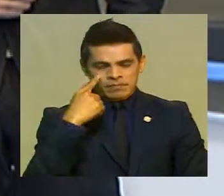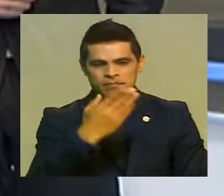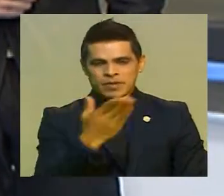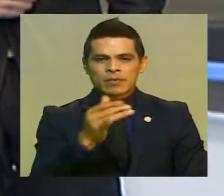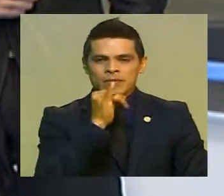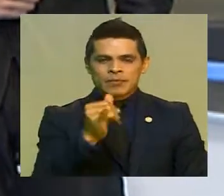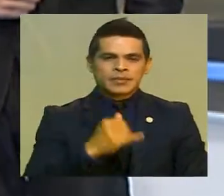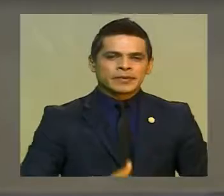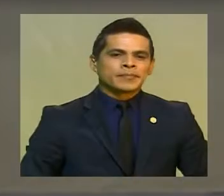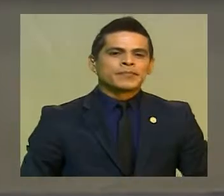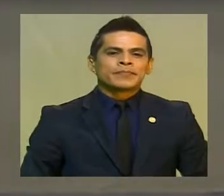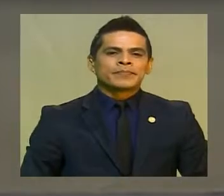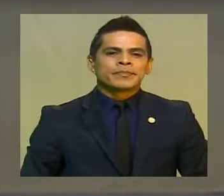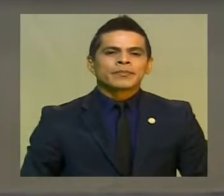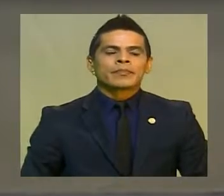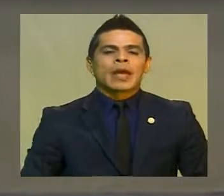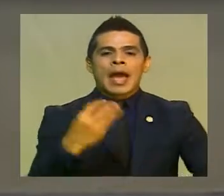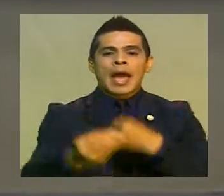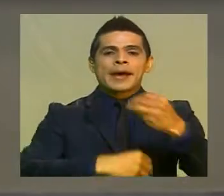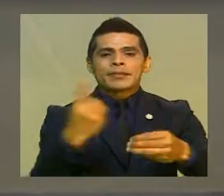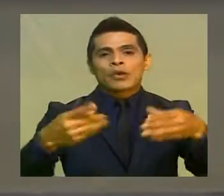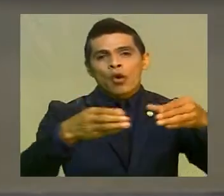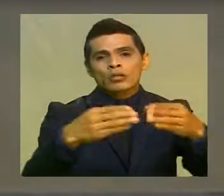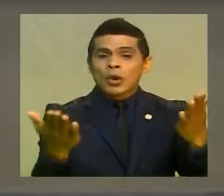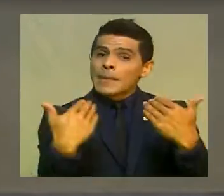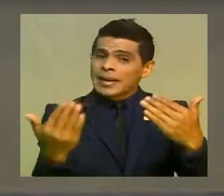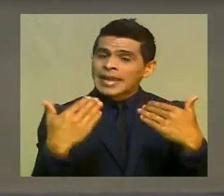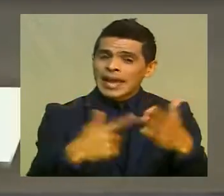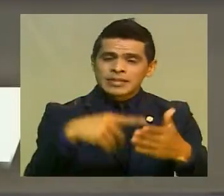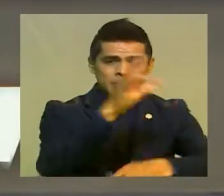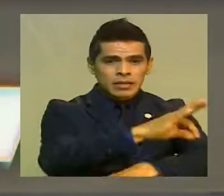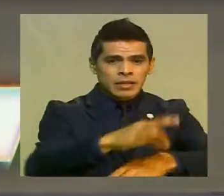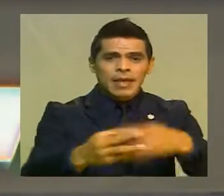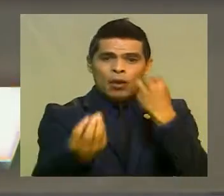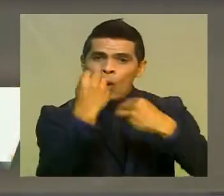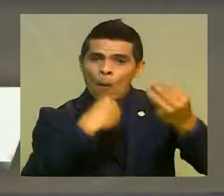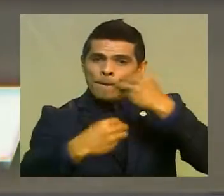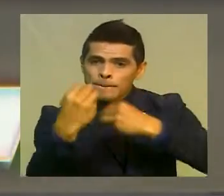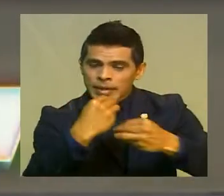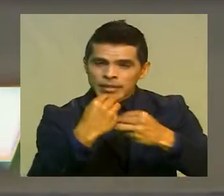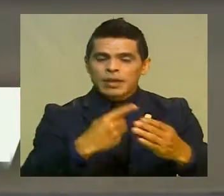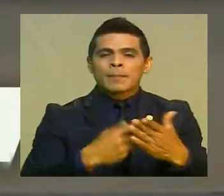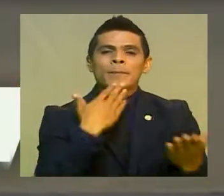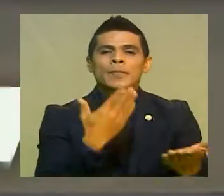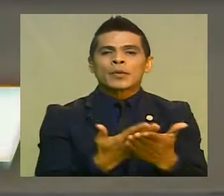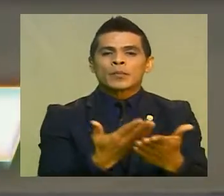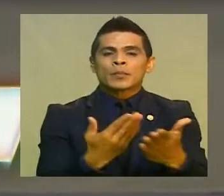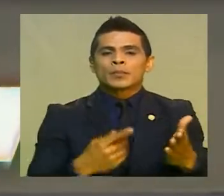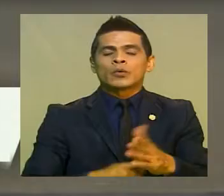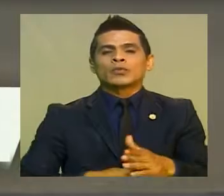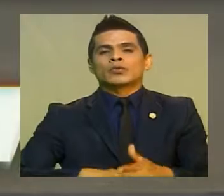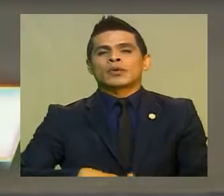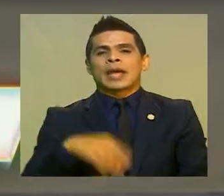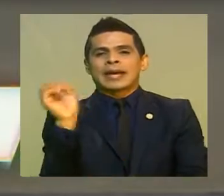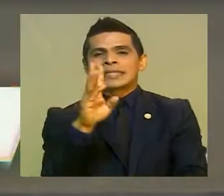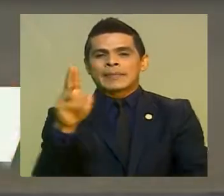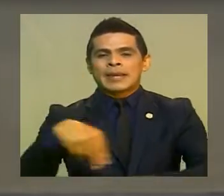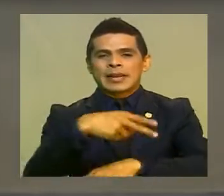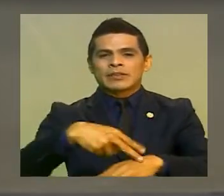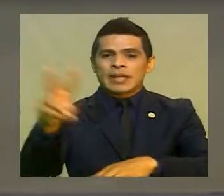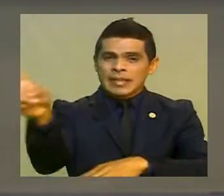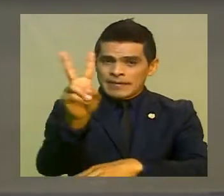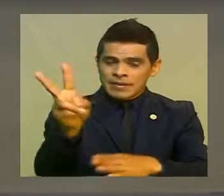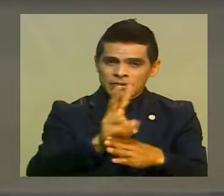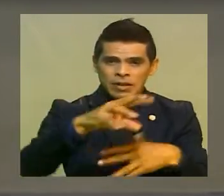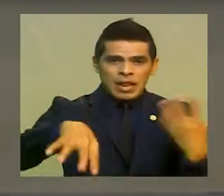ampliar las informaciones crear un consejo de emergencia agroalimentaria propuso este jueves la asamblea legislativa de venezuela como solución